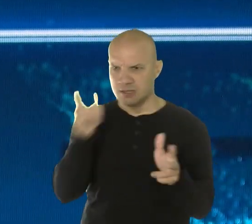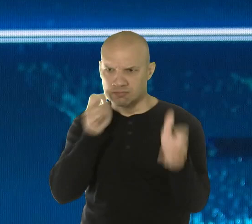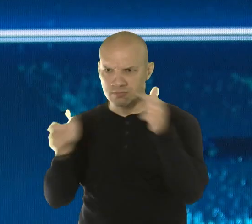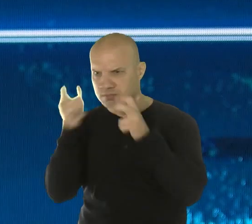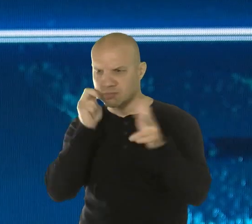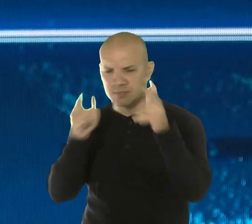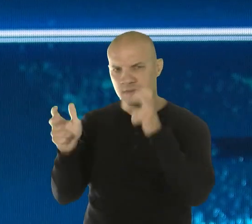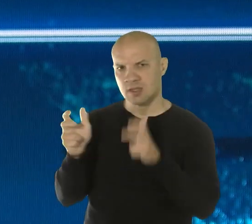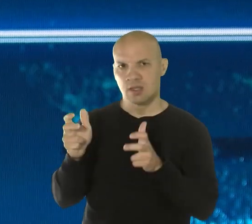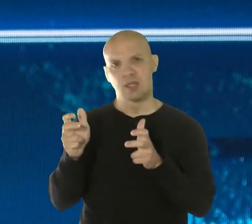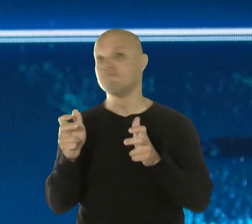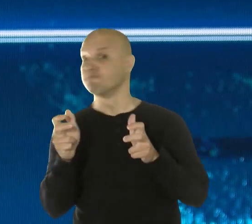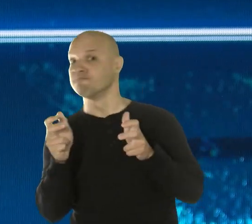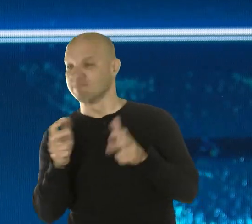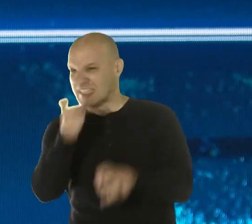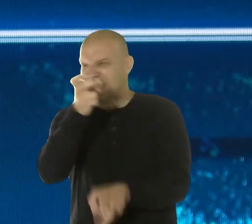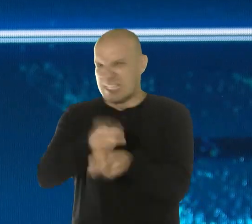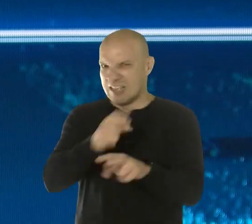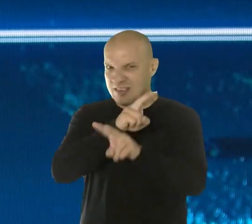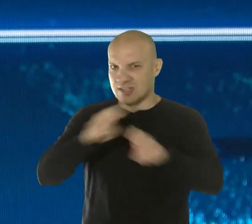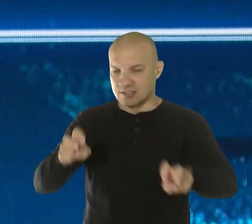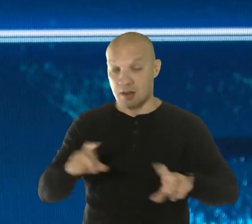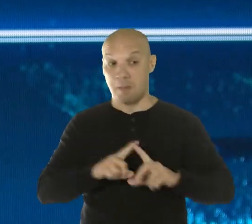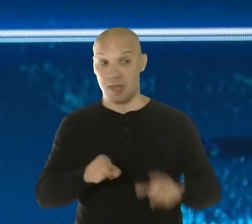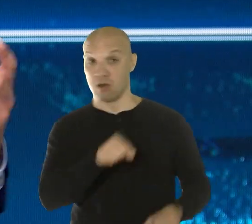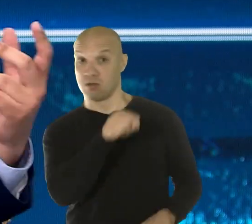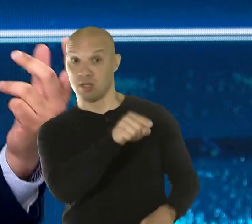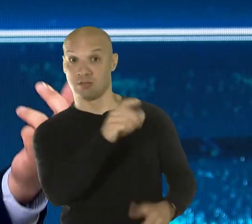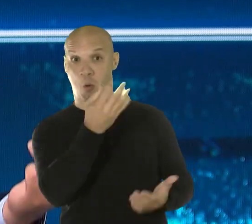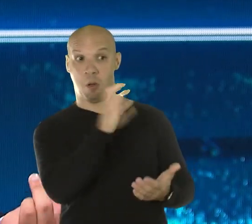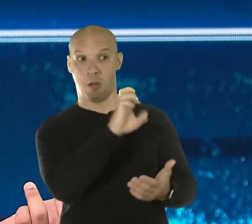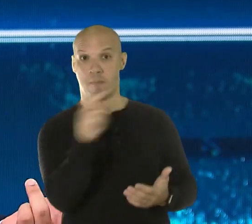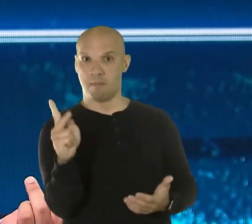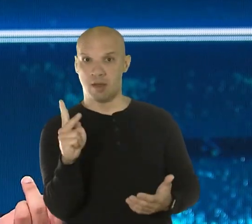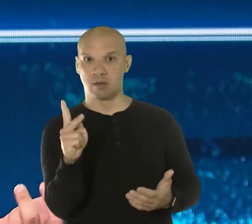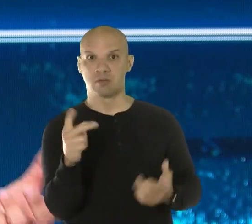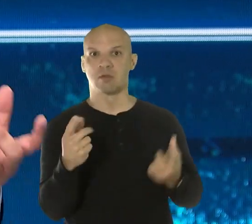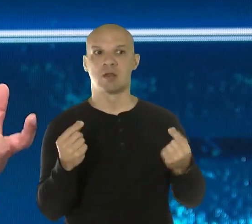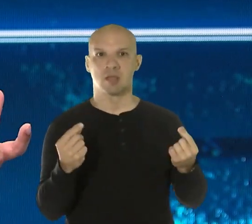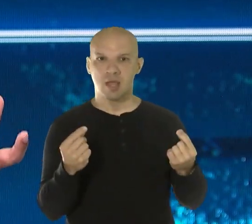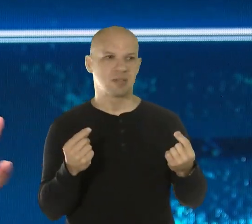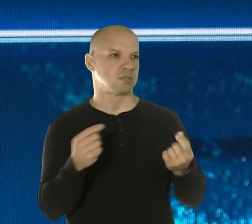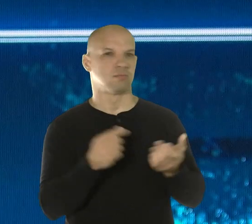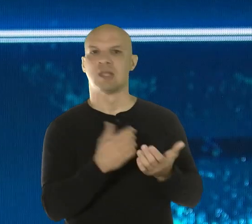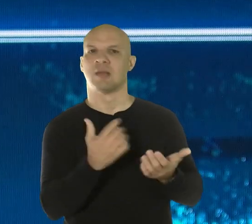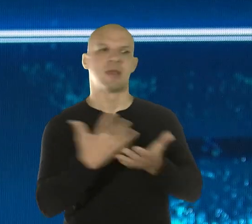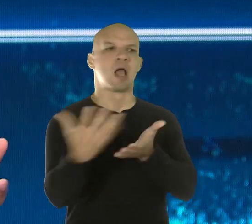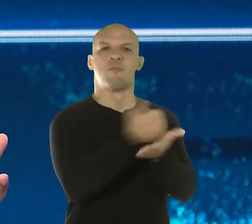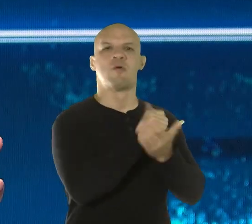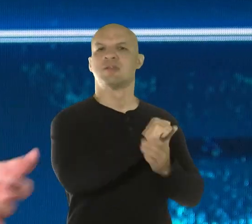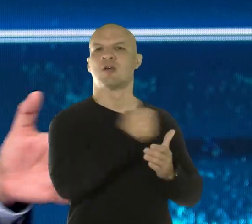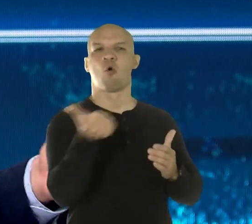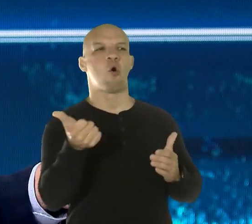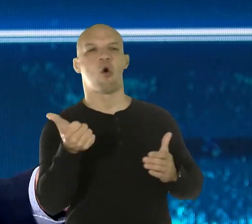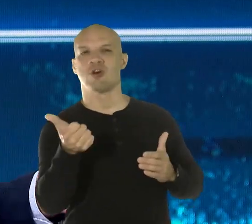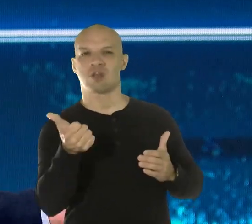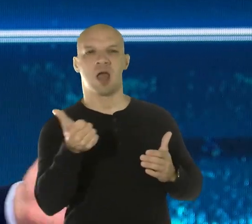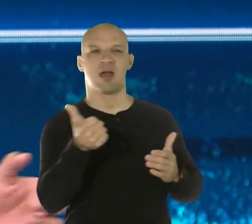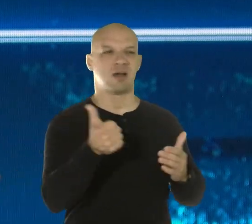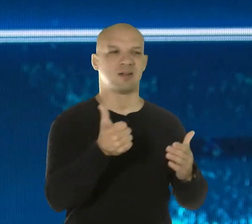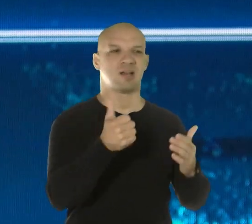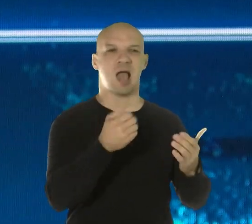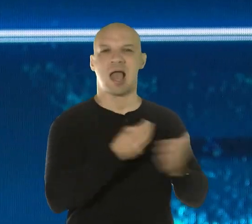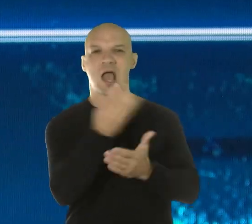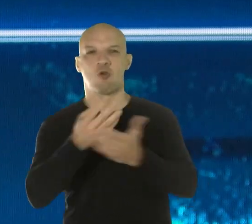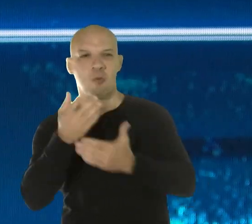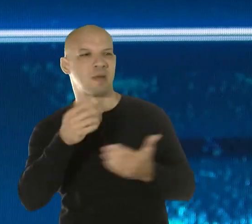compleja. Y estas instituciones financieras capitalizan también en los mercados bursátiles. Por lo tanto, hay 2 formas de verlo. Y lo decía